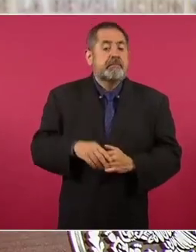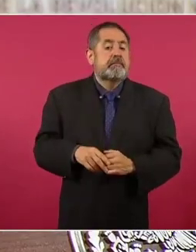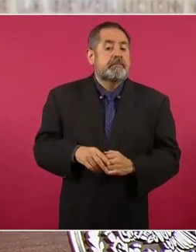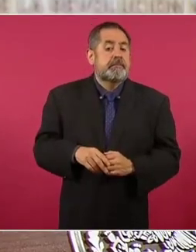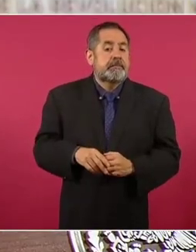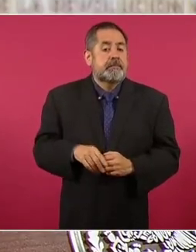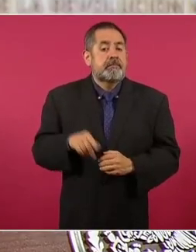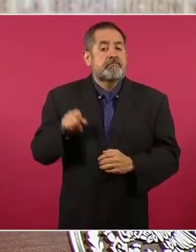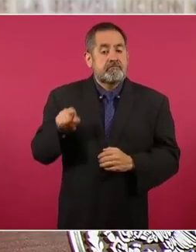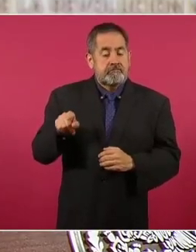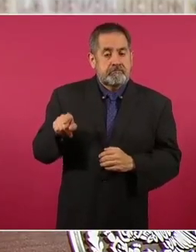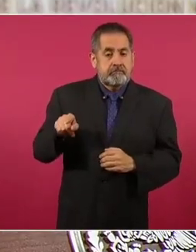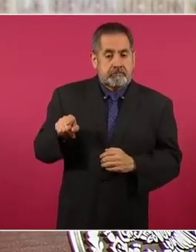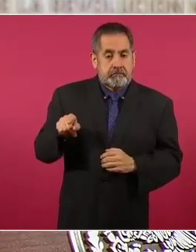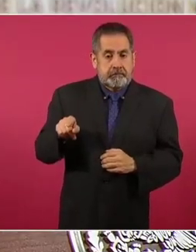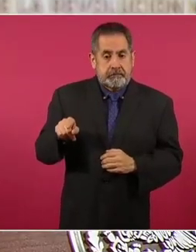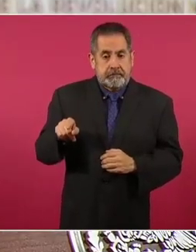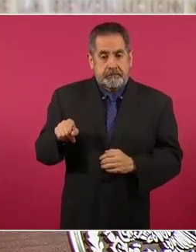también como